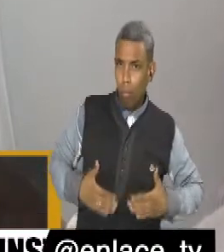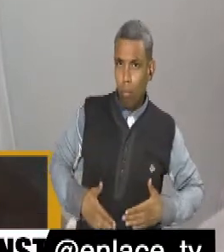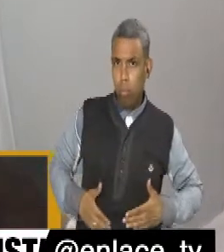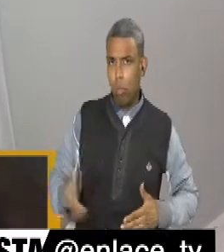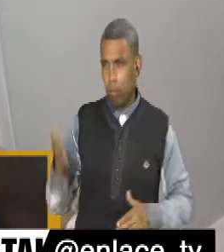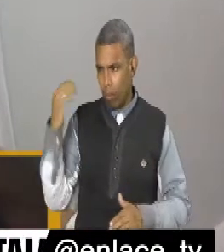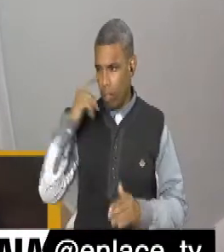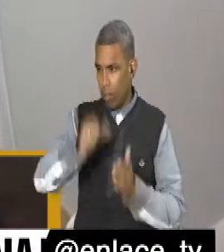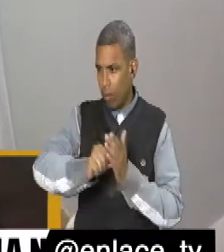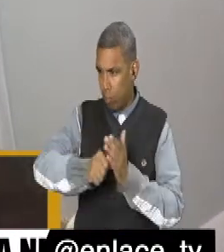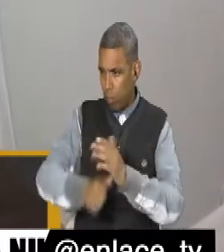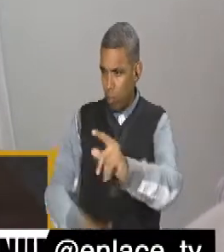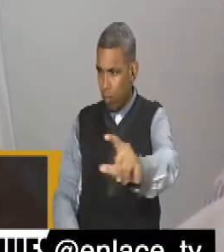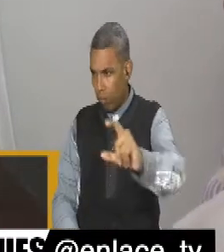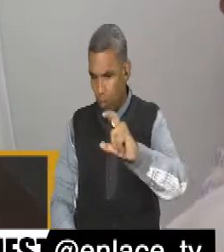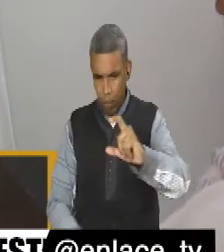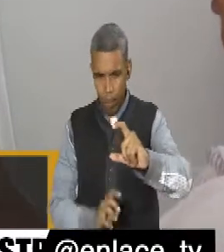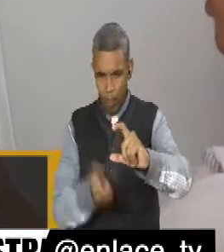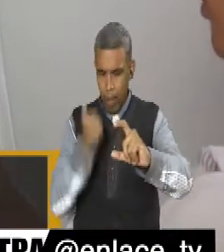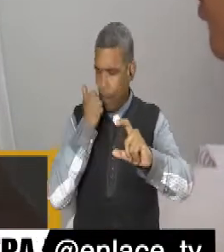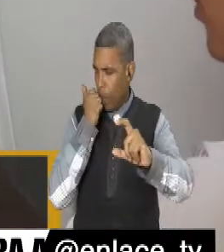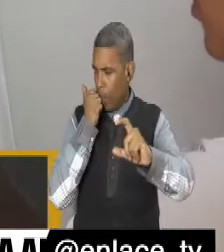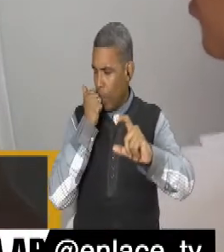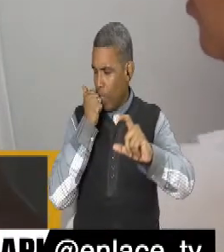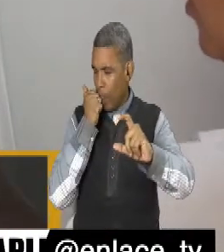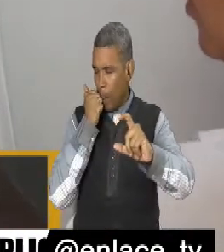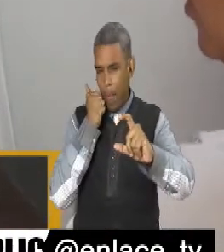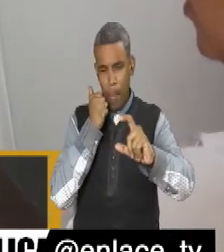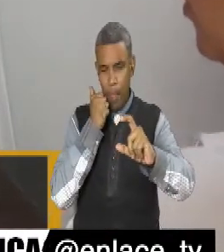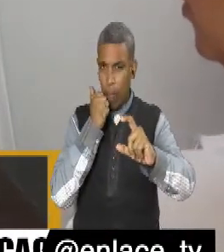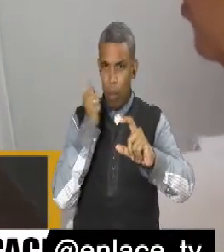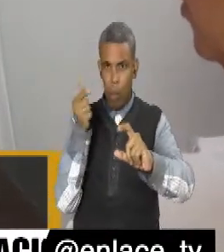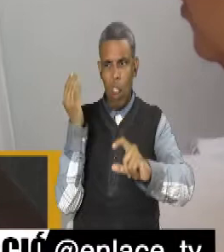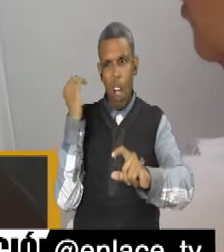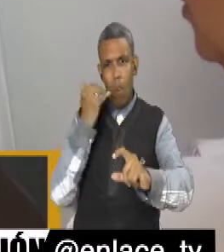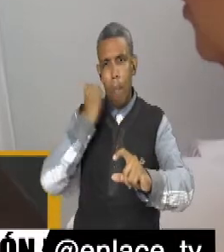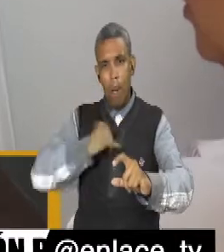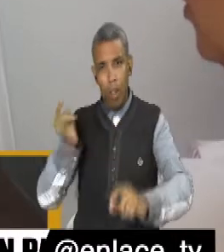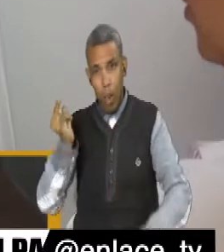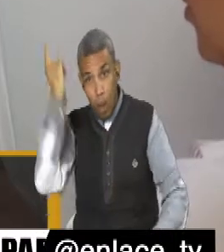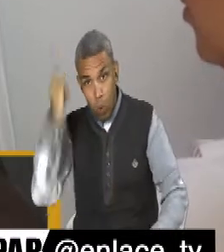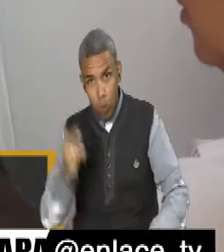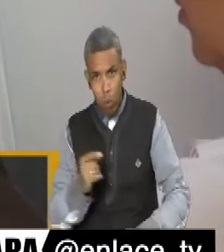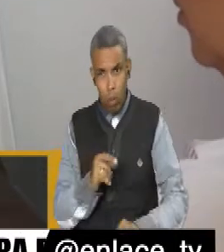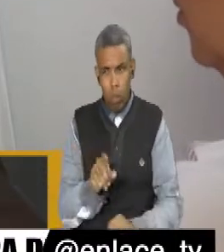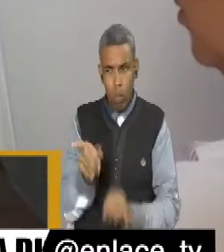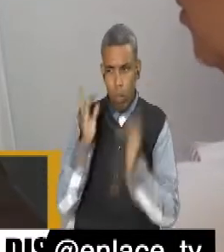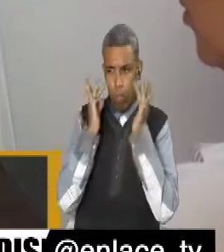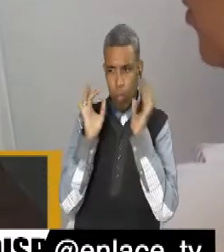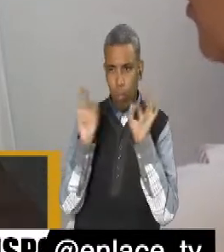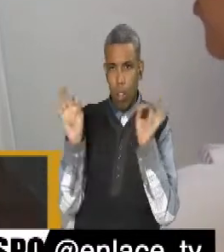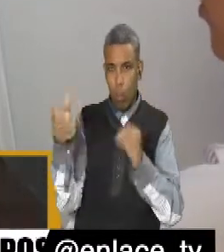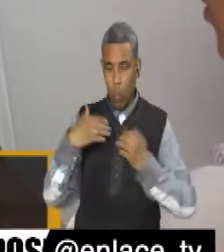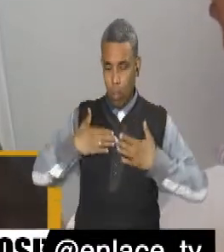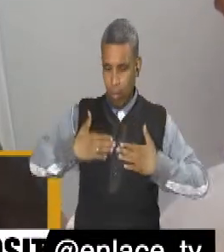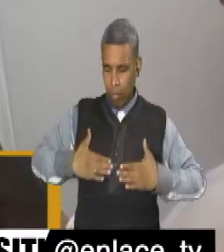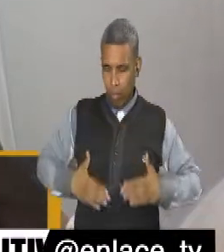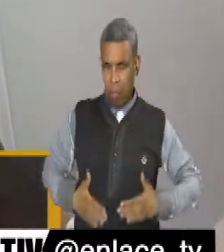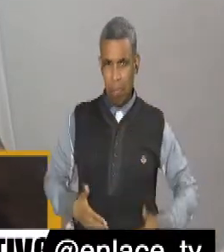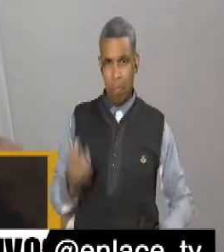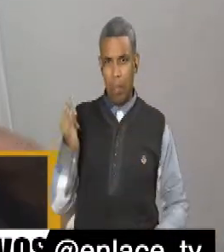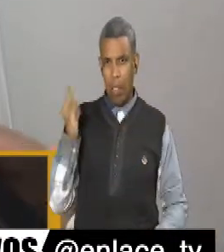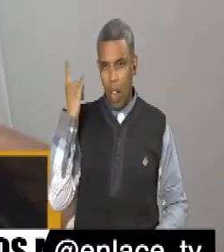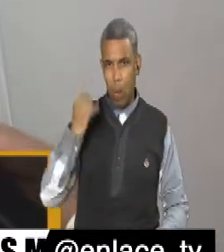el procedimiento que se realiza. Al registrarlo pues no se ubicó algún elemento, sin embargo se